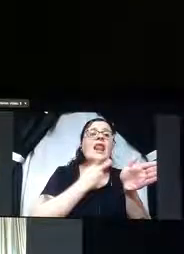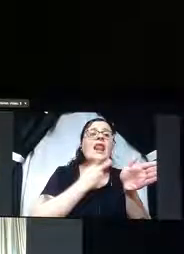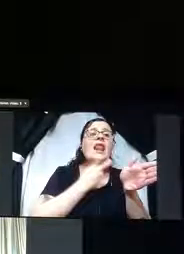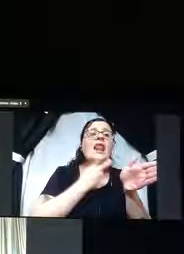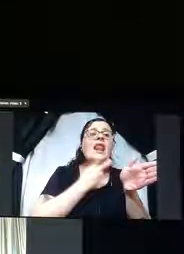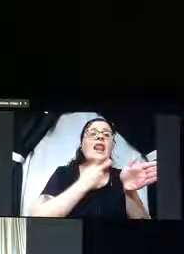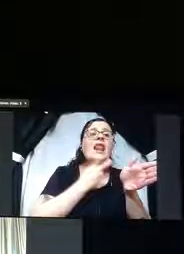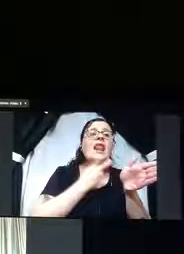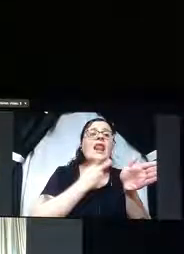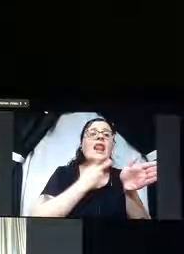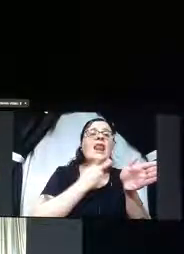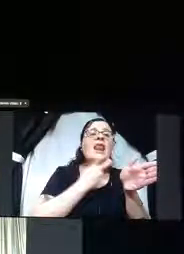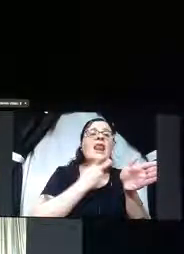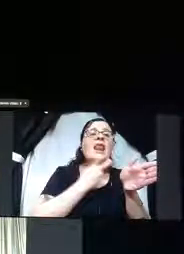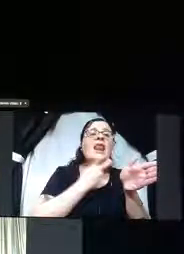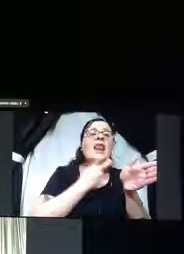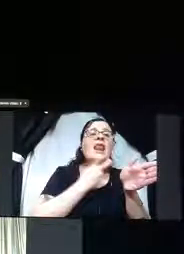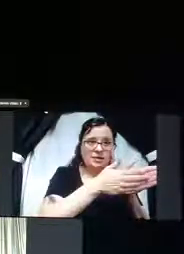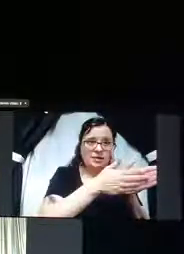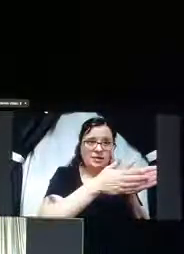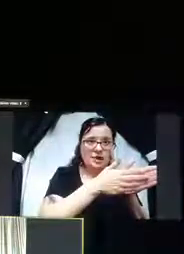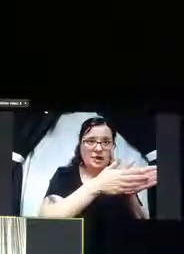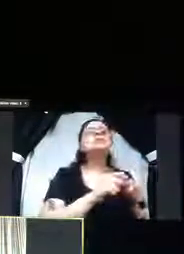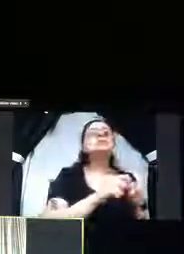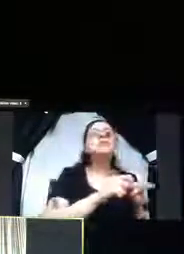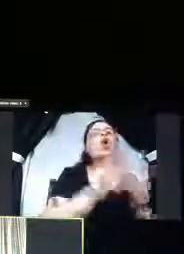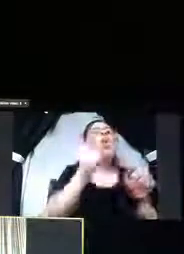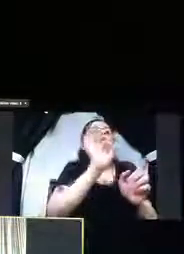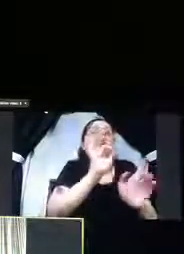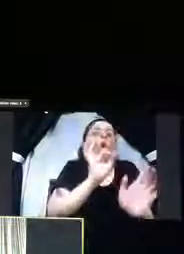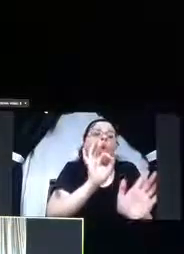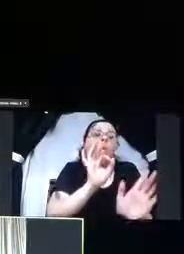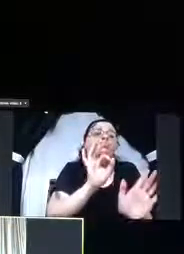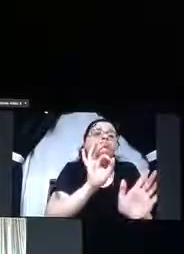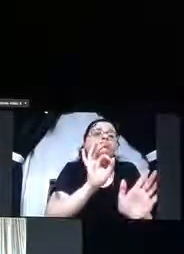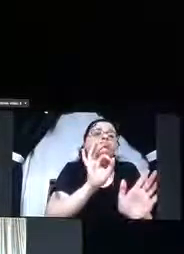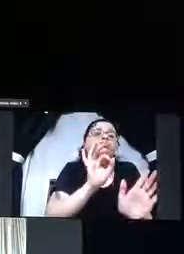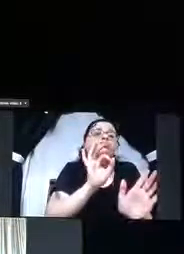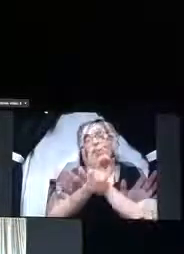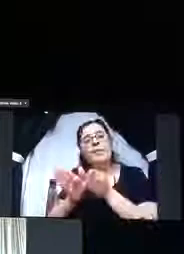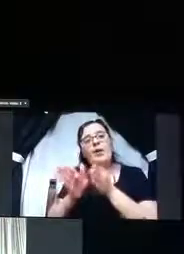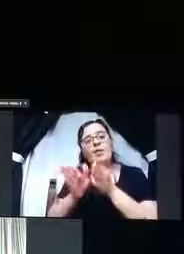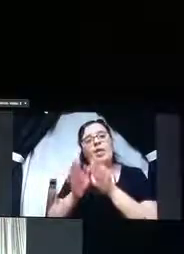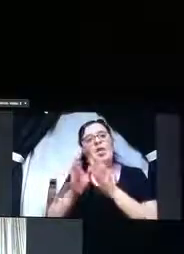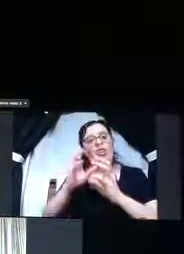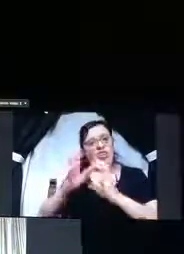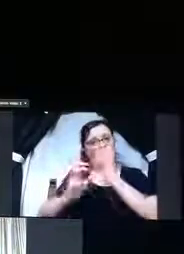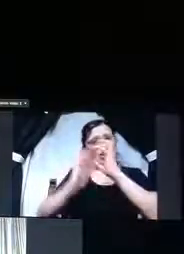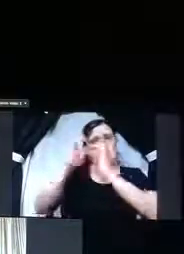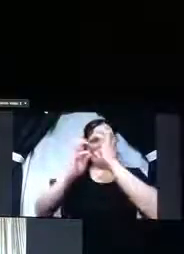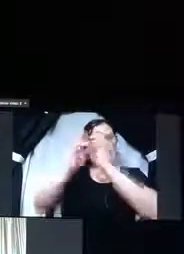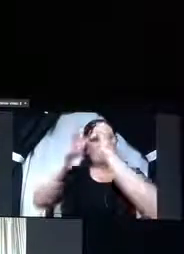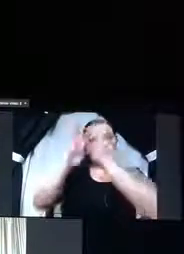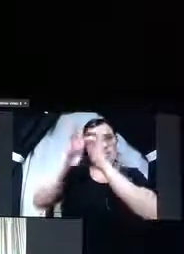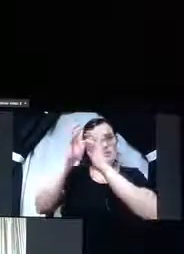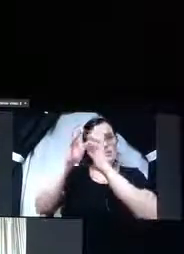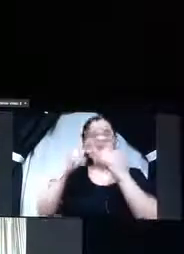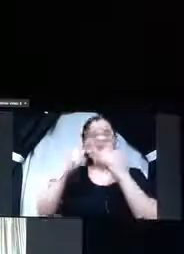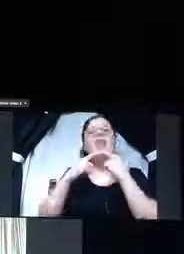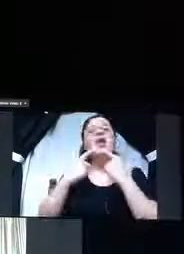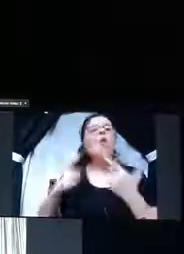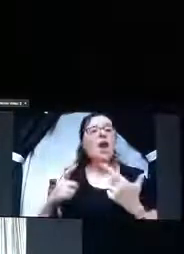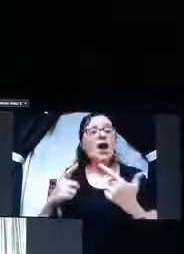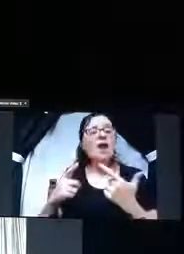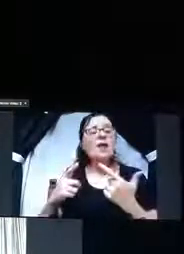en este caso. O lo puede desarrollar, siguiendo las estructuras, y ese potencial del lenguaje se